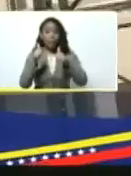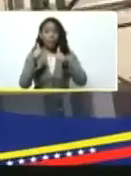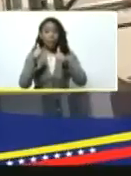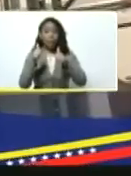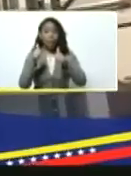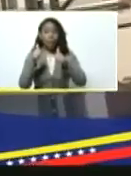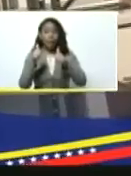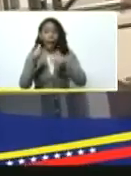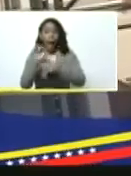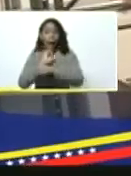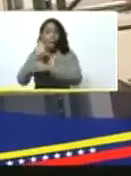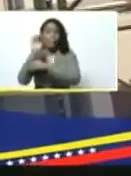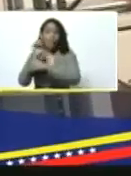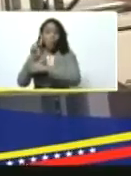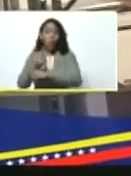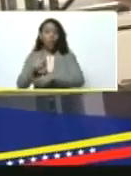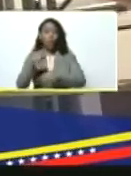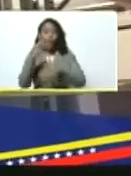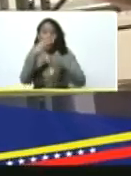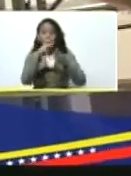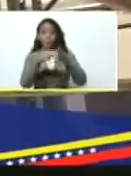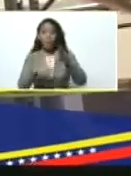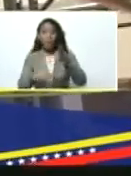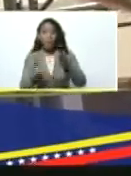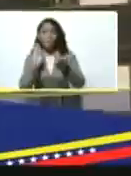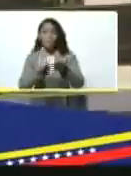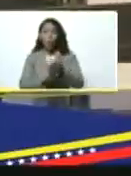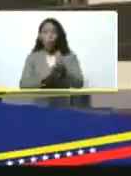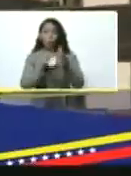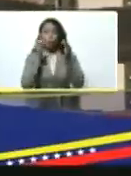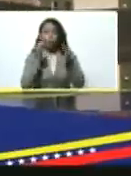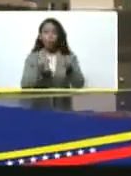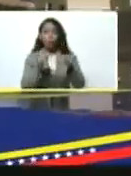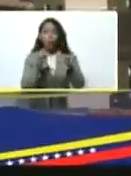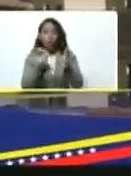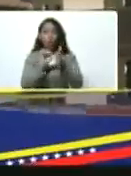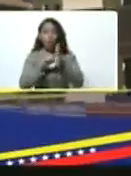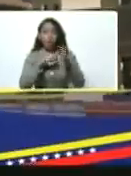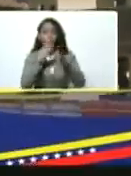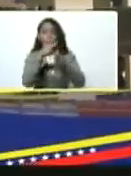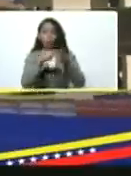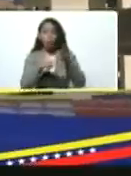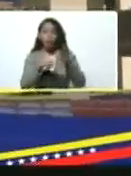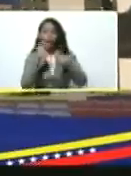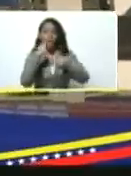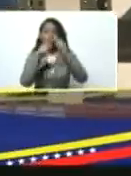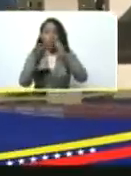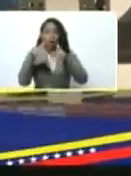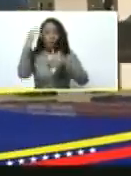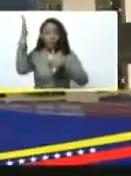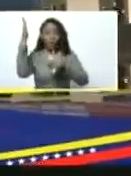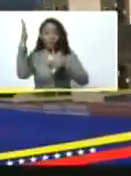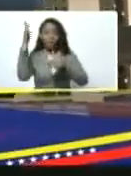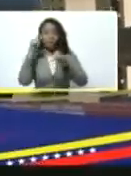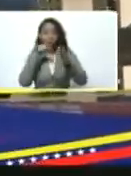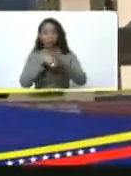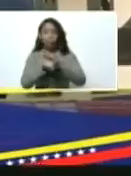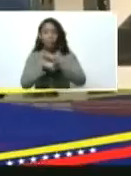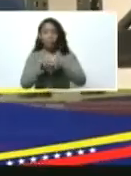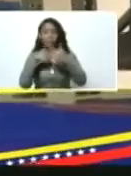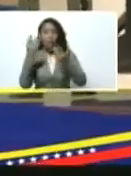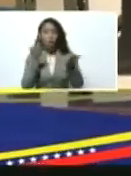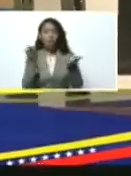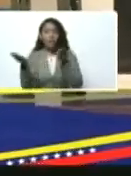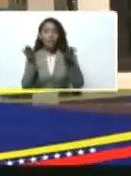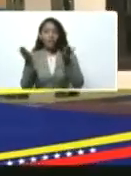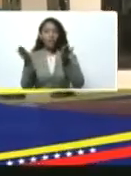el envío de la mercancía desde la ubicación de origen donde se producen los productos a exportar y a través de los